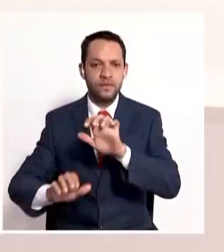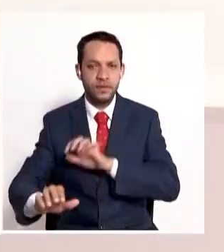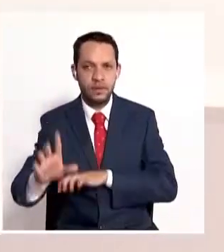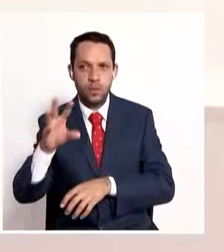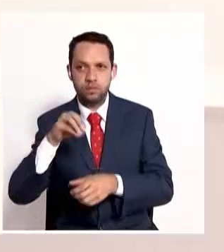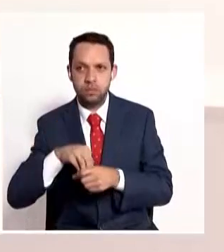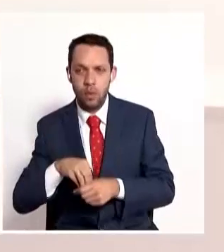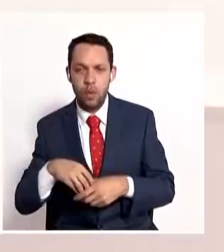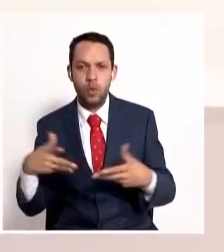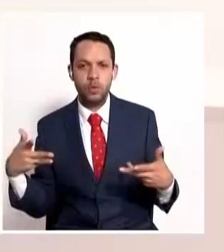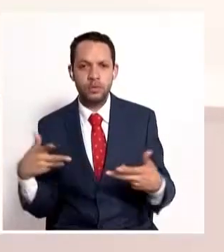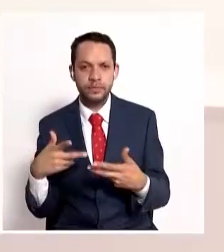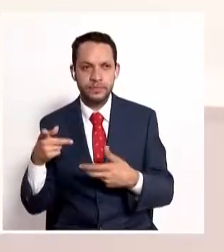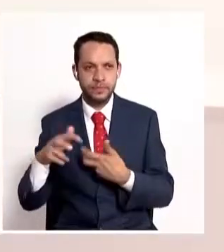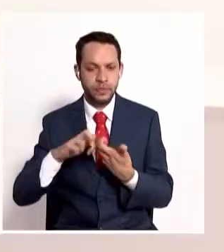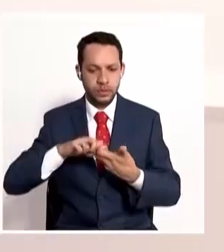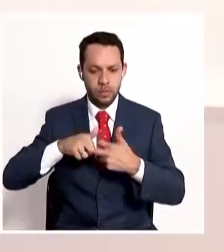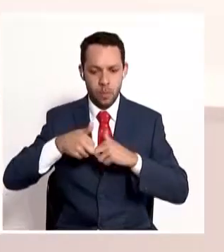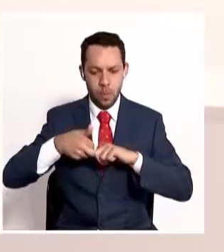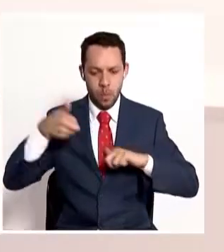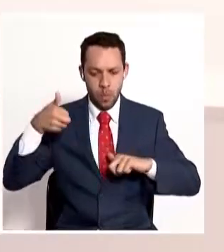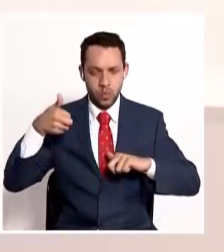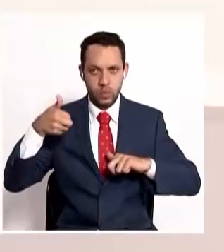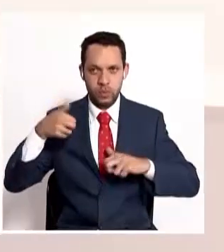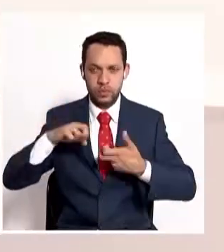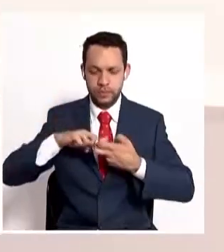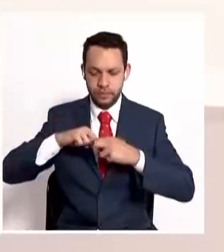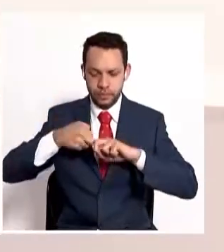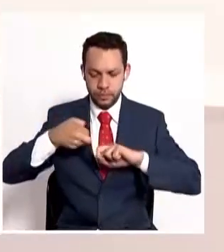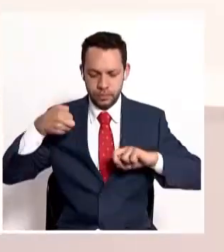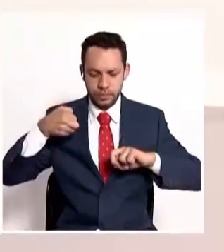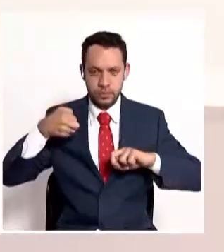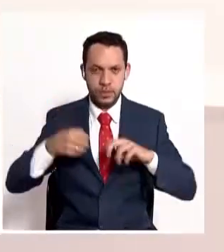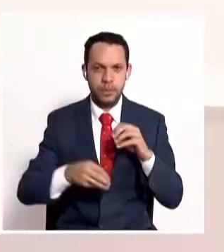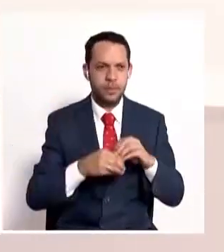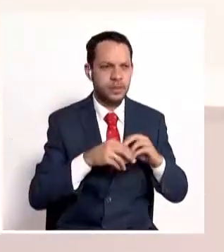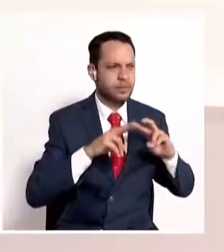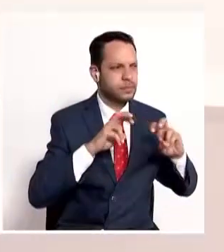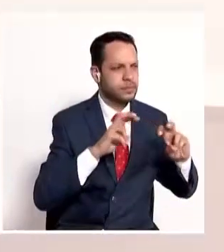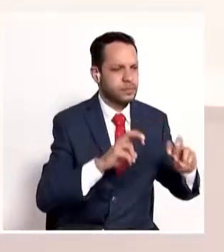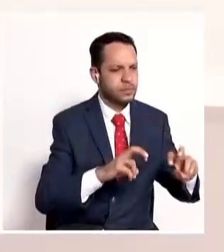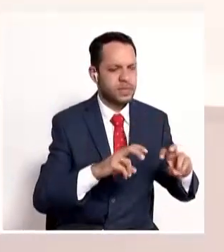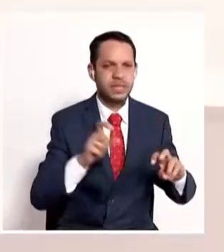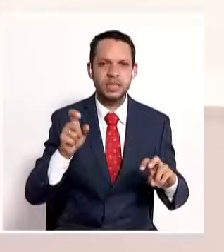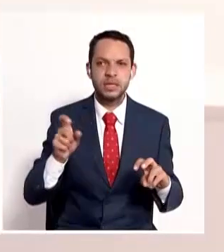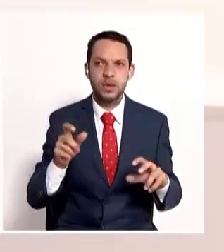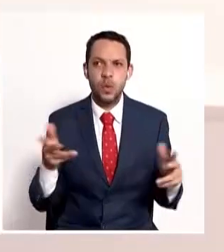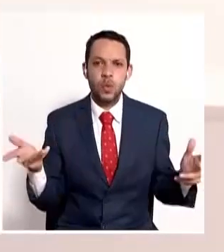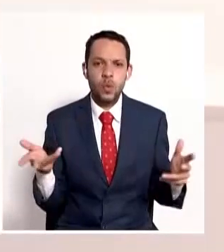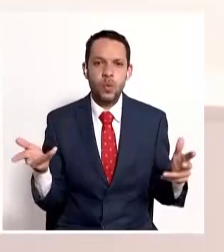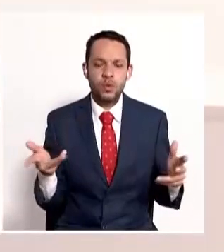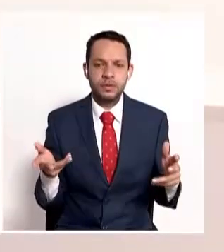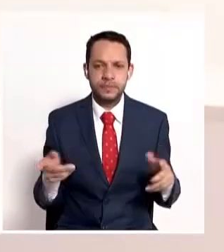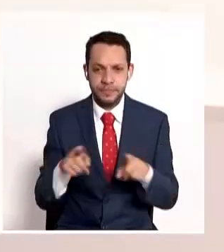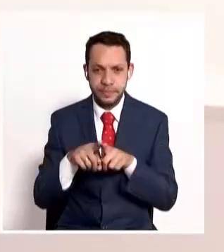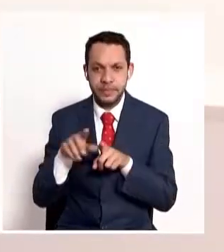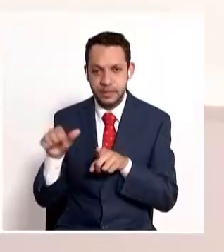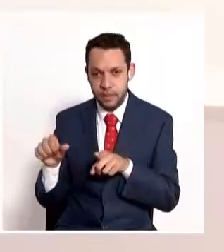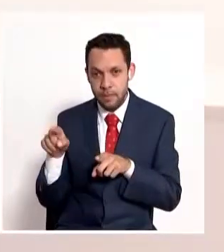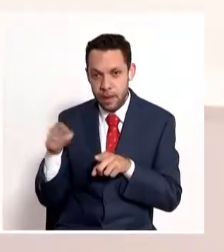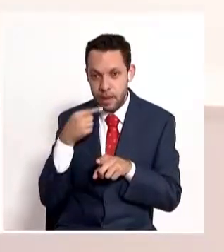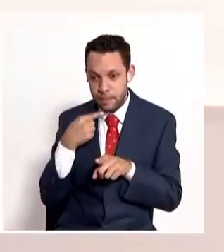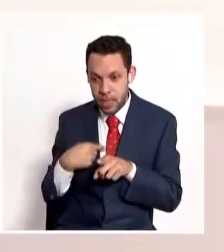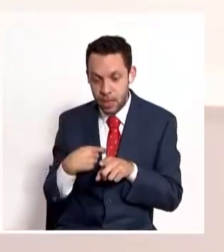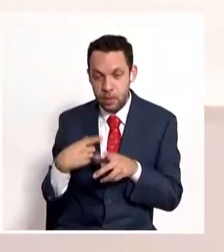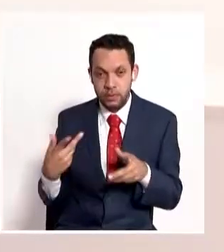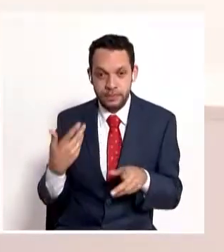articulaciones en el caso de la artritis por ejemplo habría que hacer un estudio en su hermana y lo